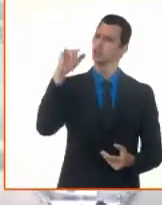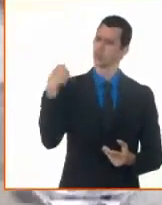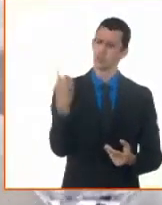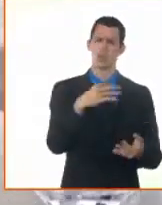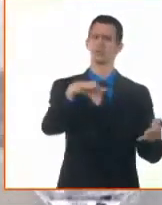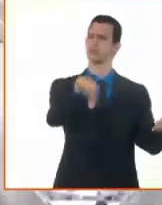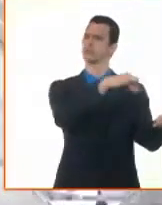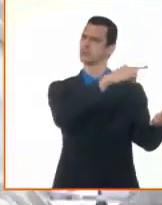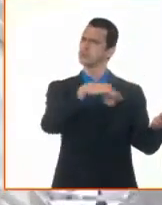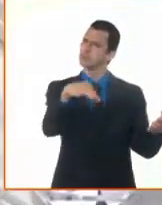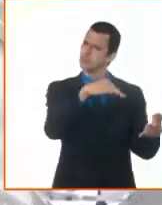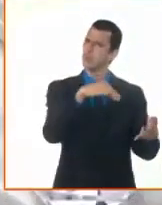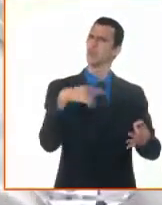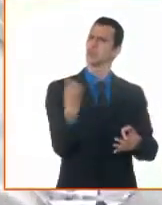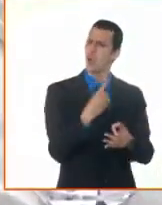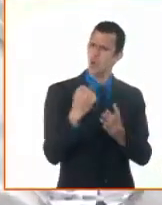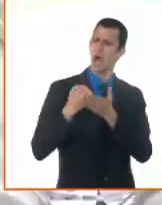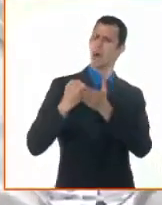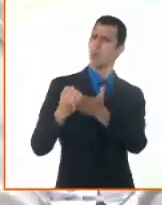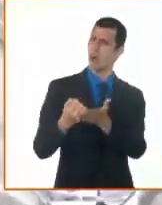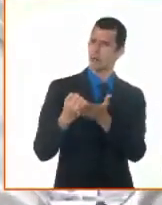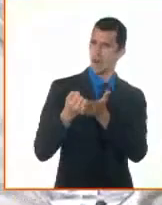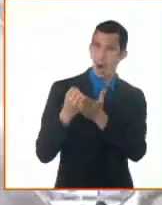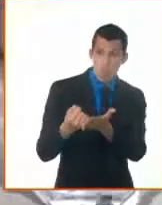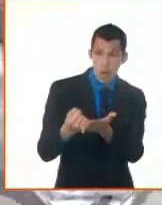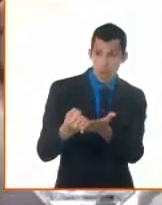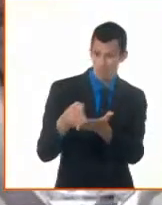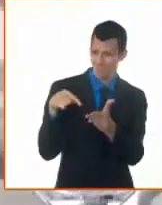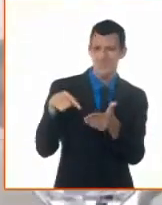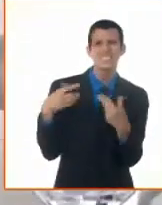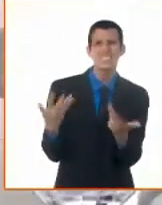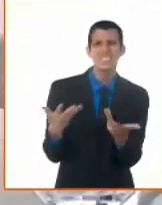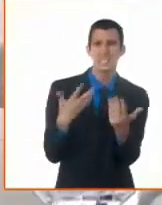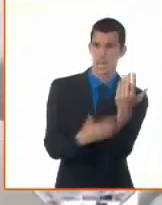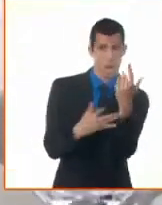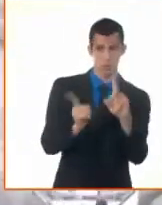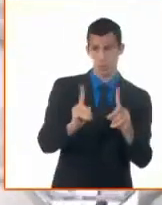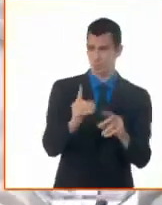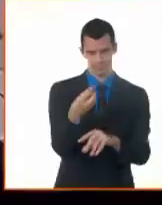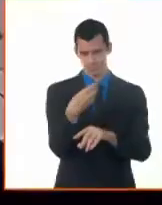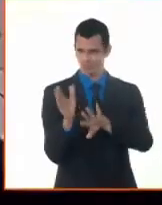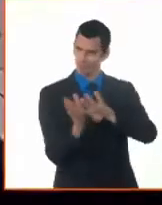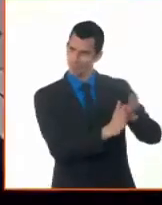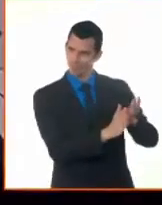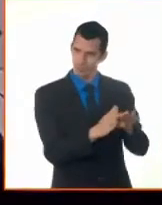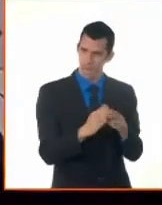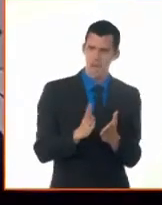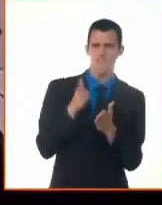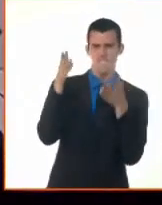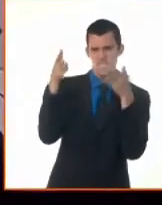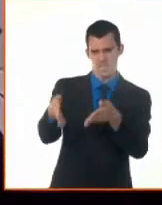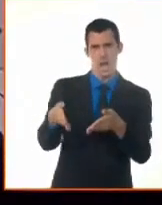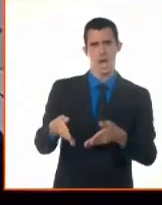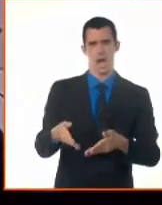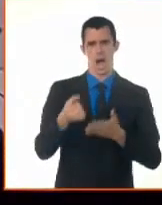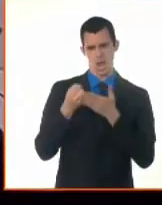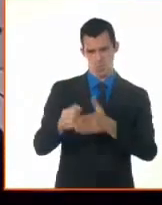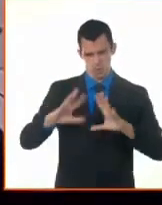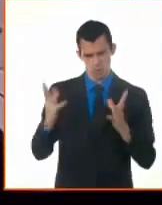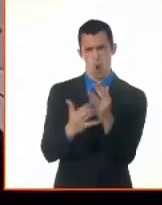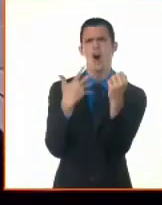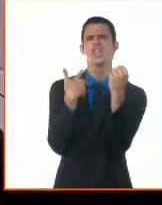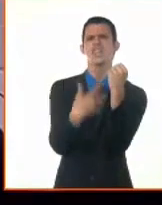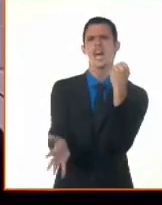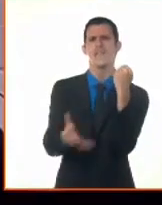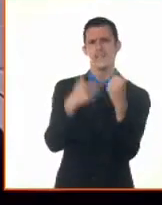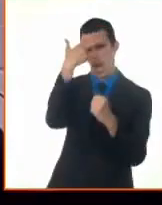que sigue esa situación en Haití lo que están sufriendo son los pobres haitianos el cónclave fue aprovechado por países